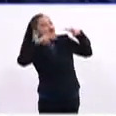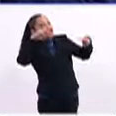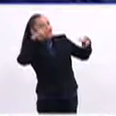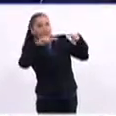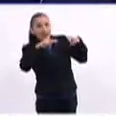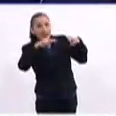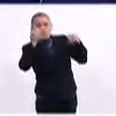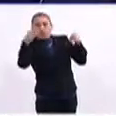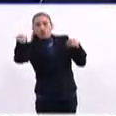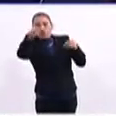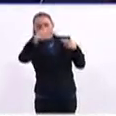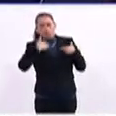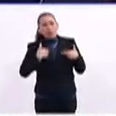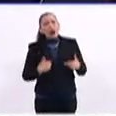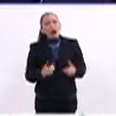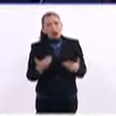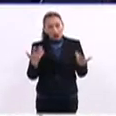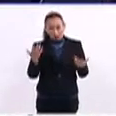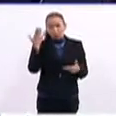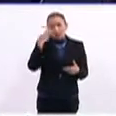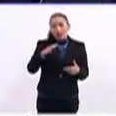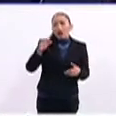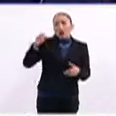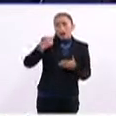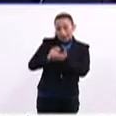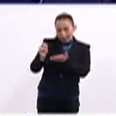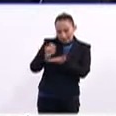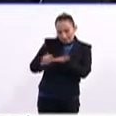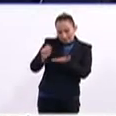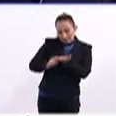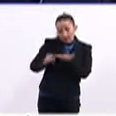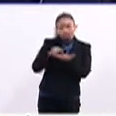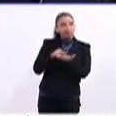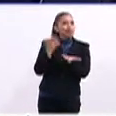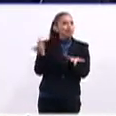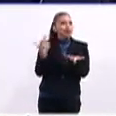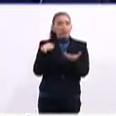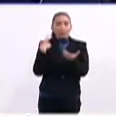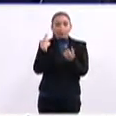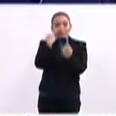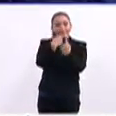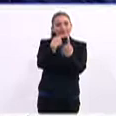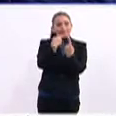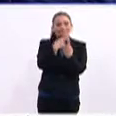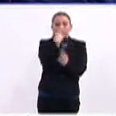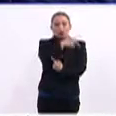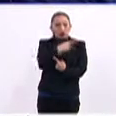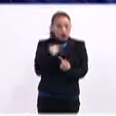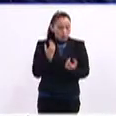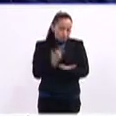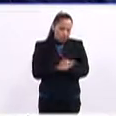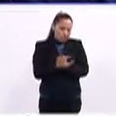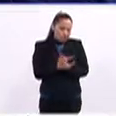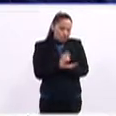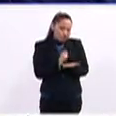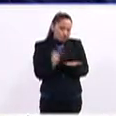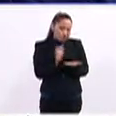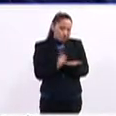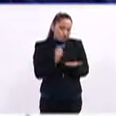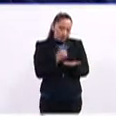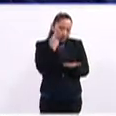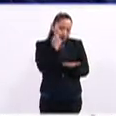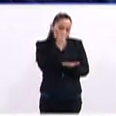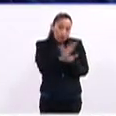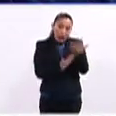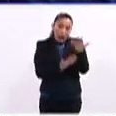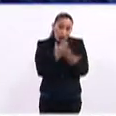que muchos seres humanos lo hacen. Yo sé que alguien que está escribiendo una suma desde su despacho de contabilidad trabaja con sus ojos